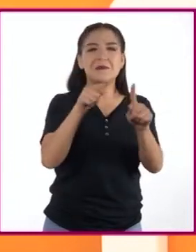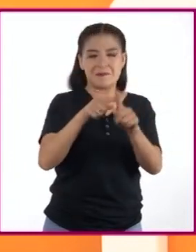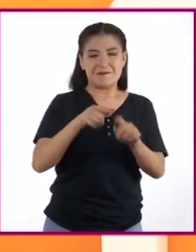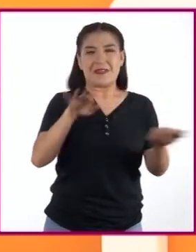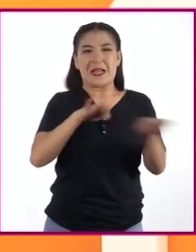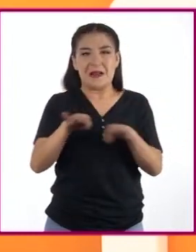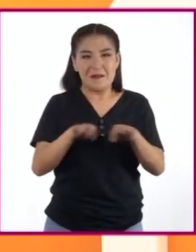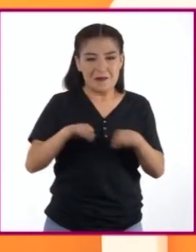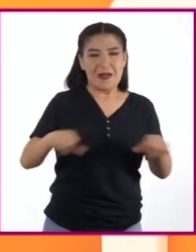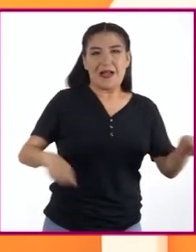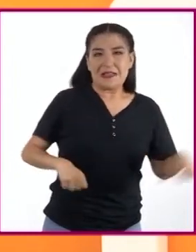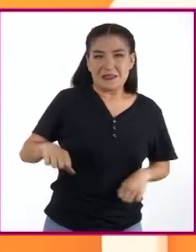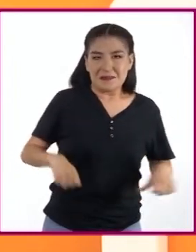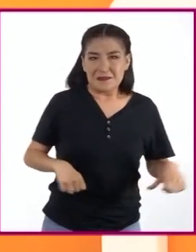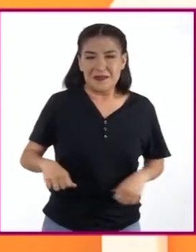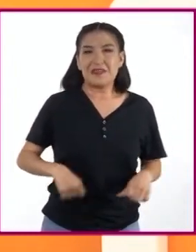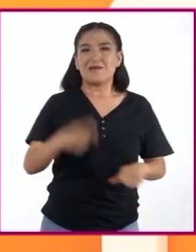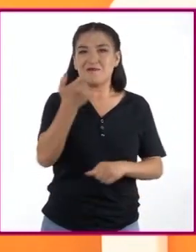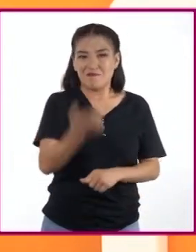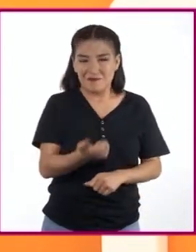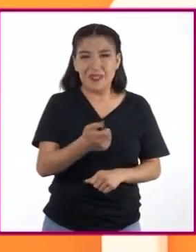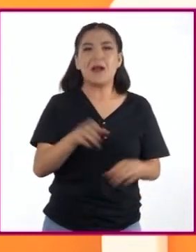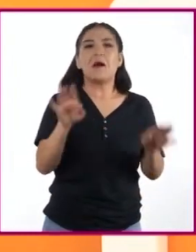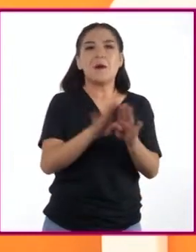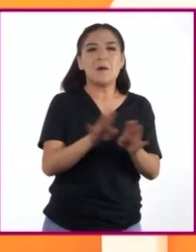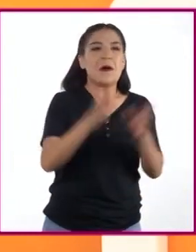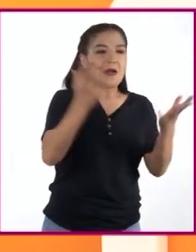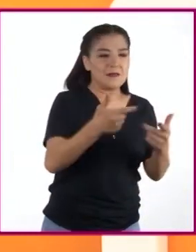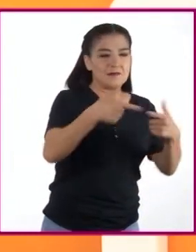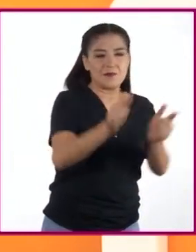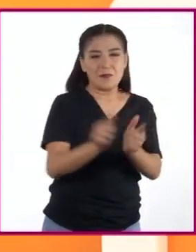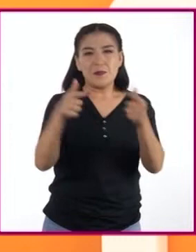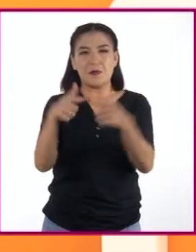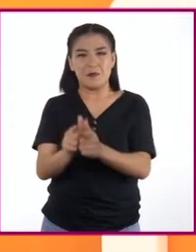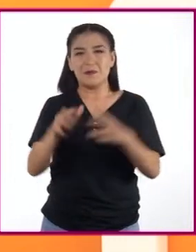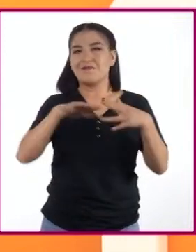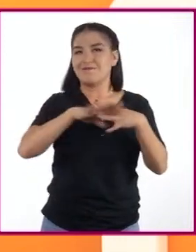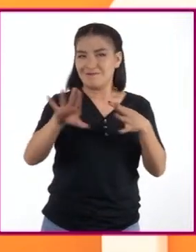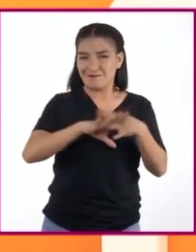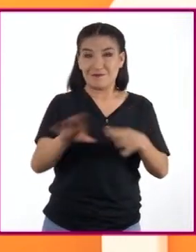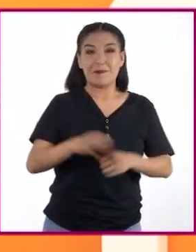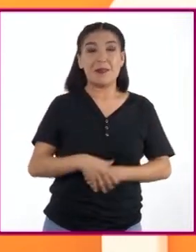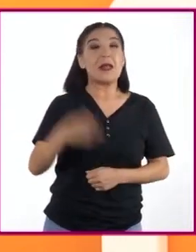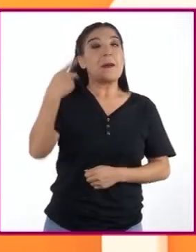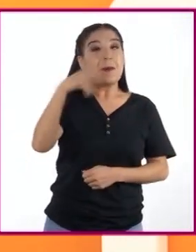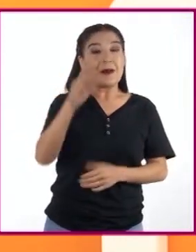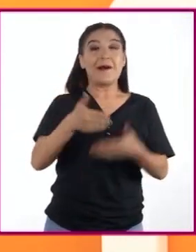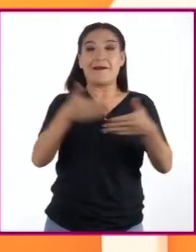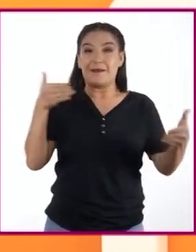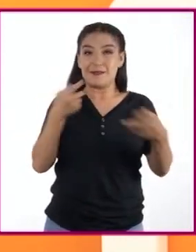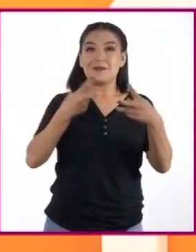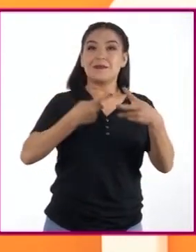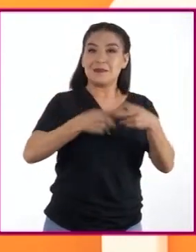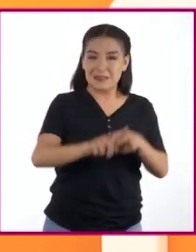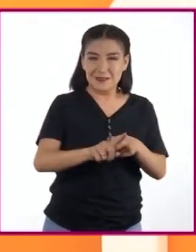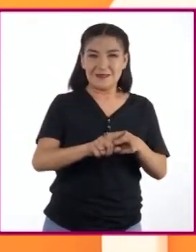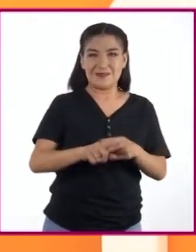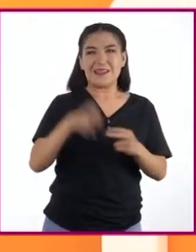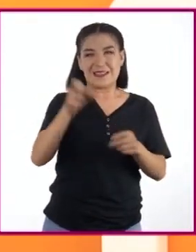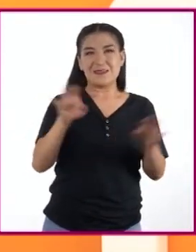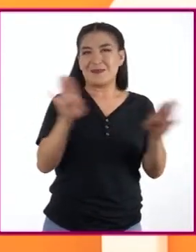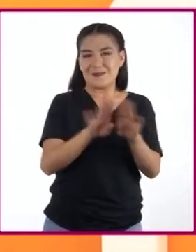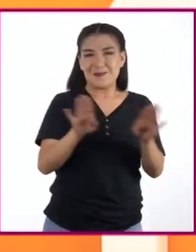económicas se dedicaron cada uno de los grupos inmigrantes. Pero antes de continuar con nuestra travesía